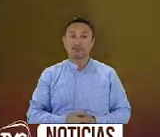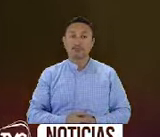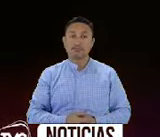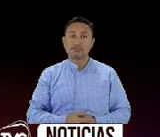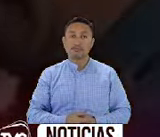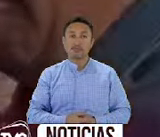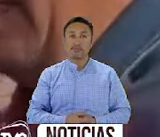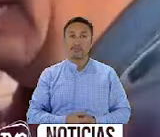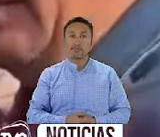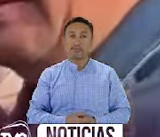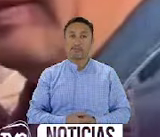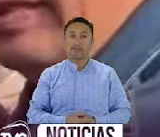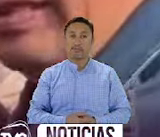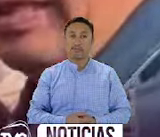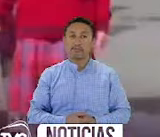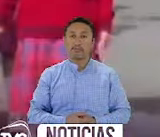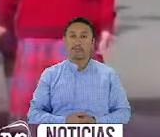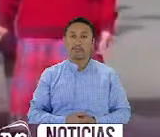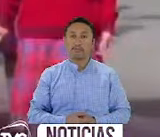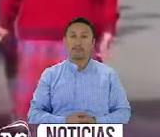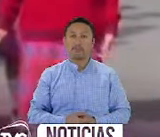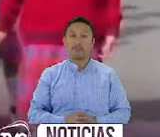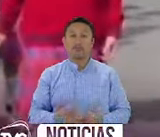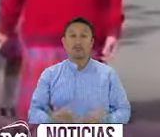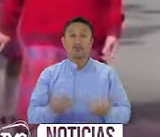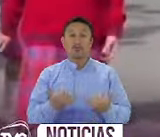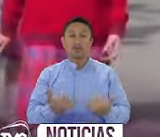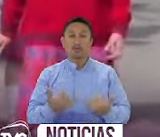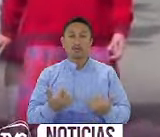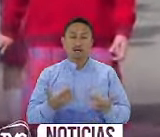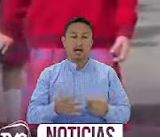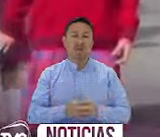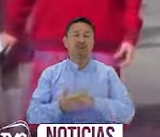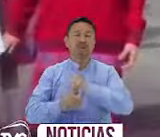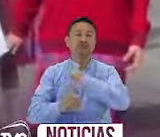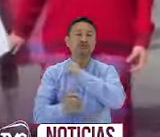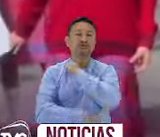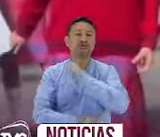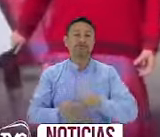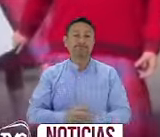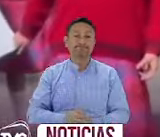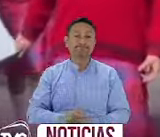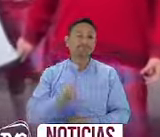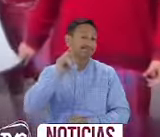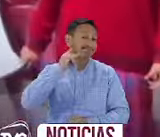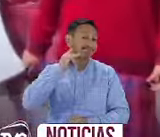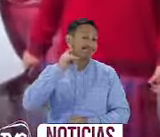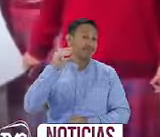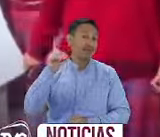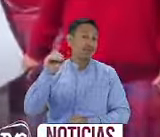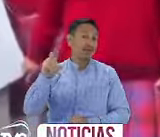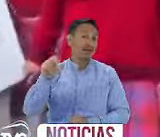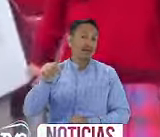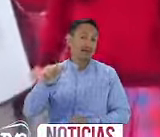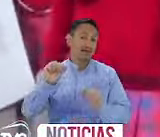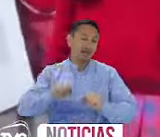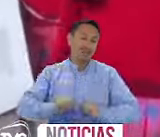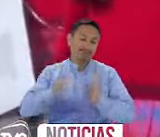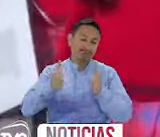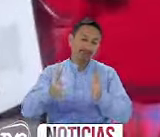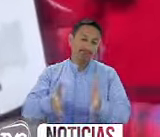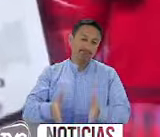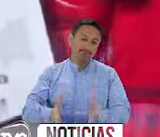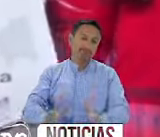Para muchos, ahora se hizo justicia y la pequeña Dana podrá descansar en paz,